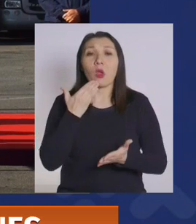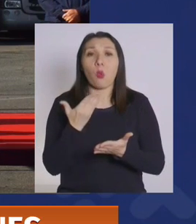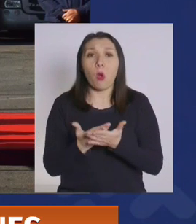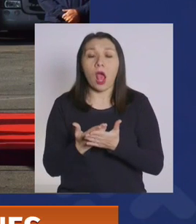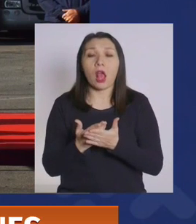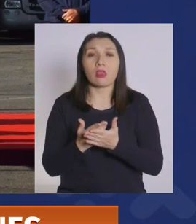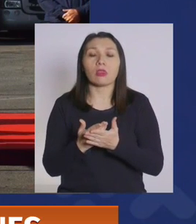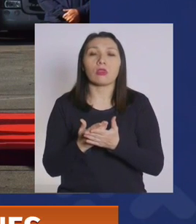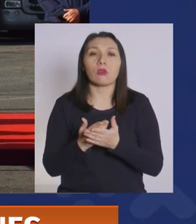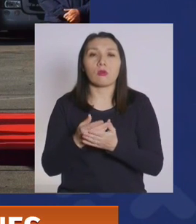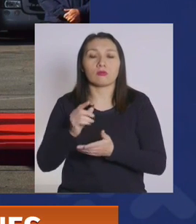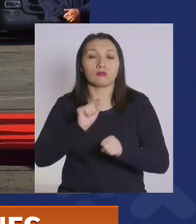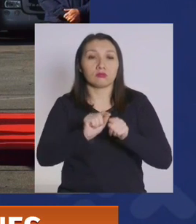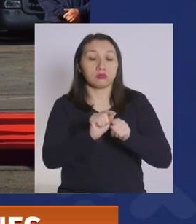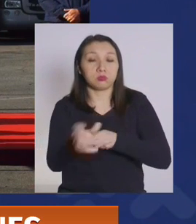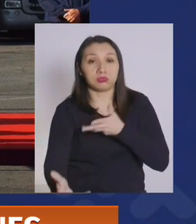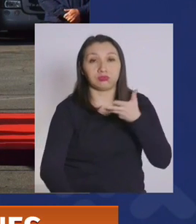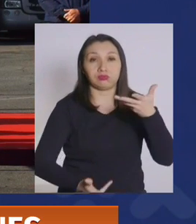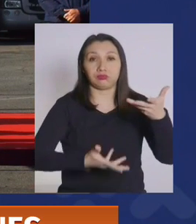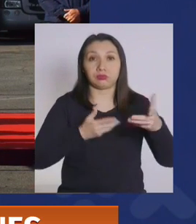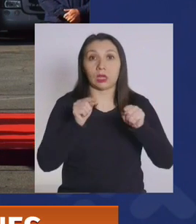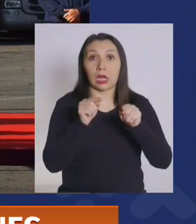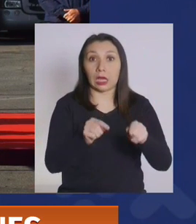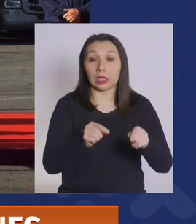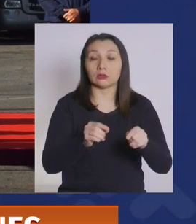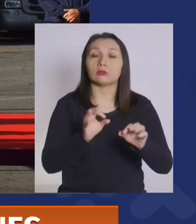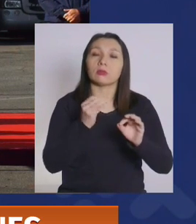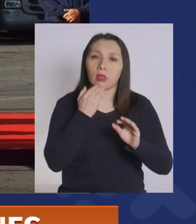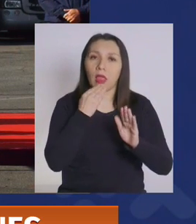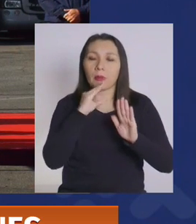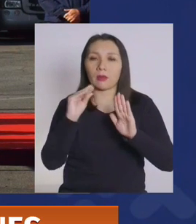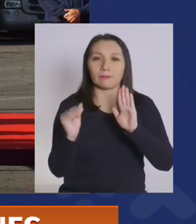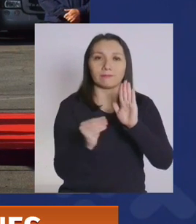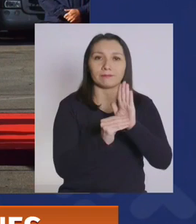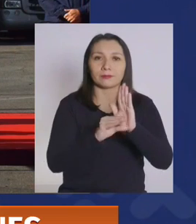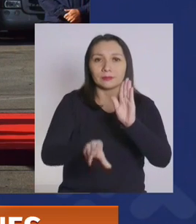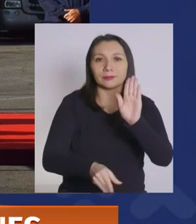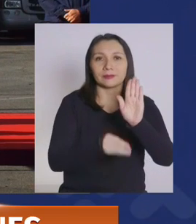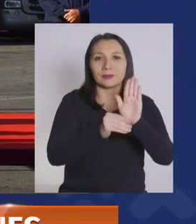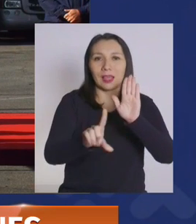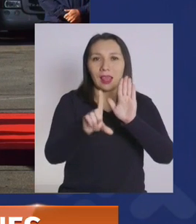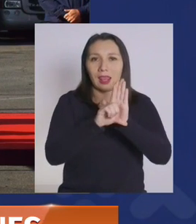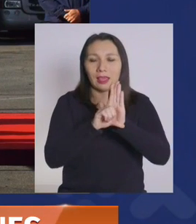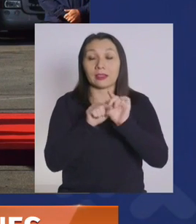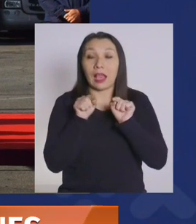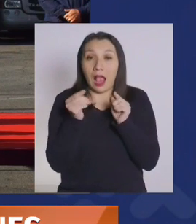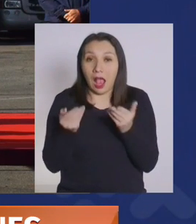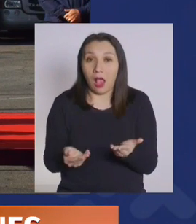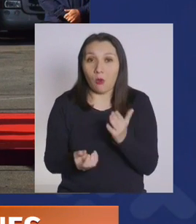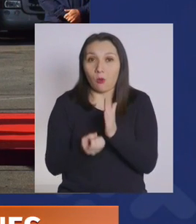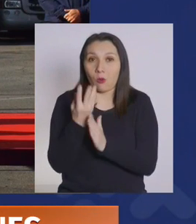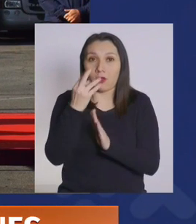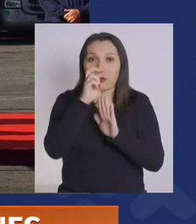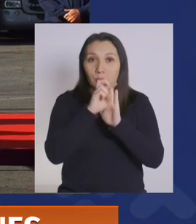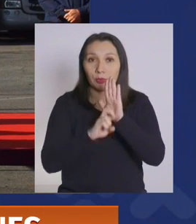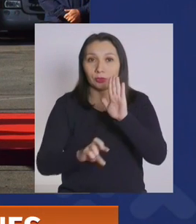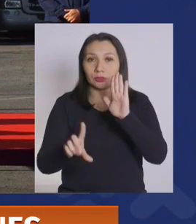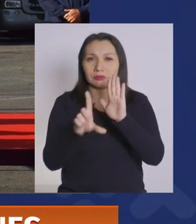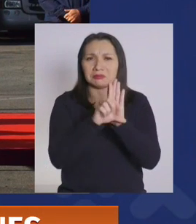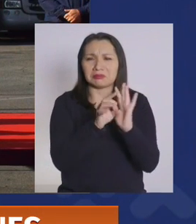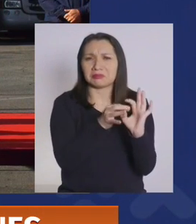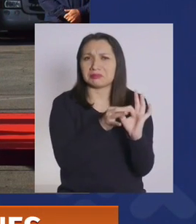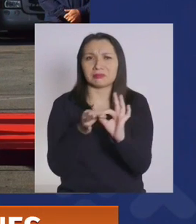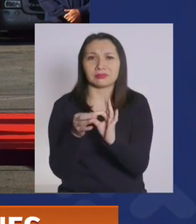atente a través del fuego y del incendio contra ellos. Este proyecto de ley lo que